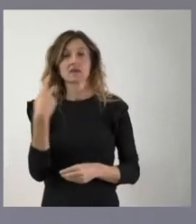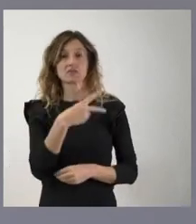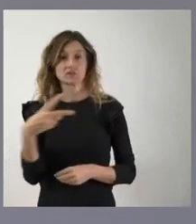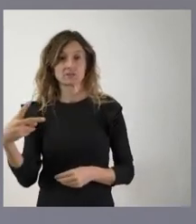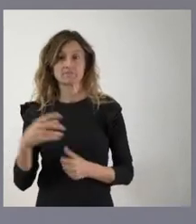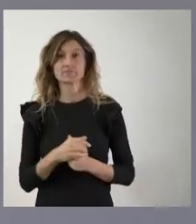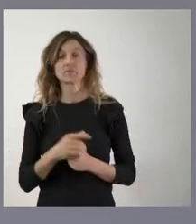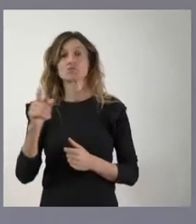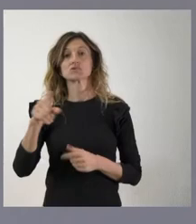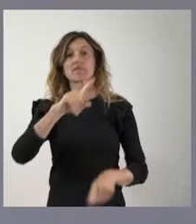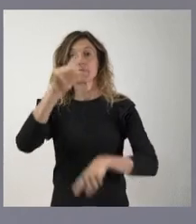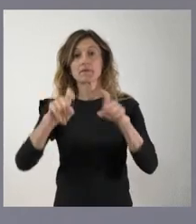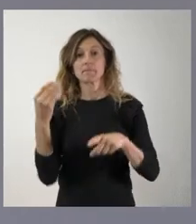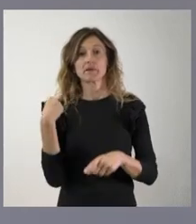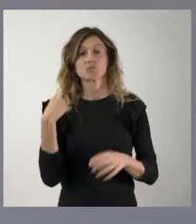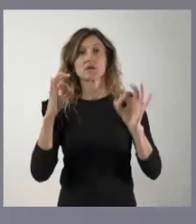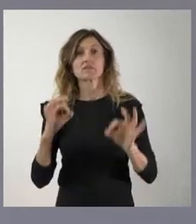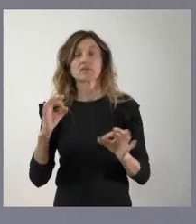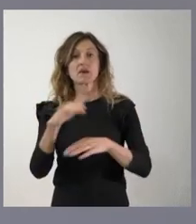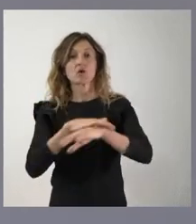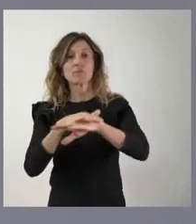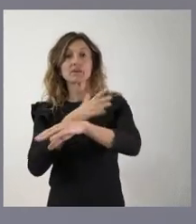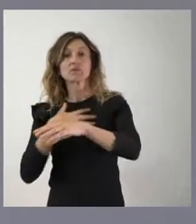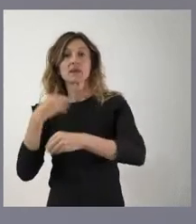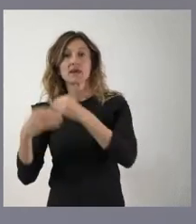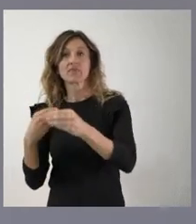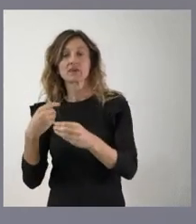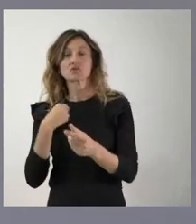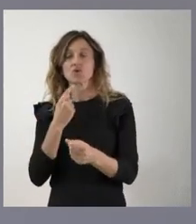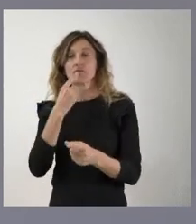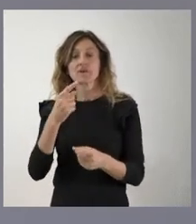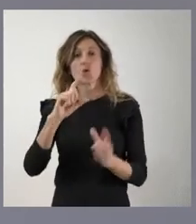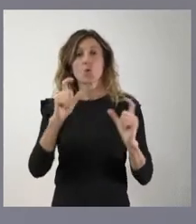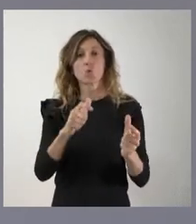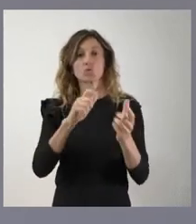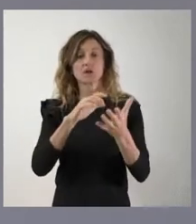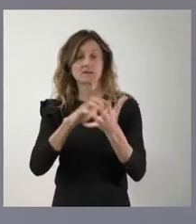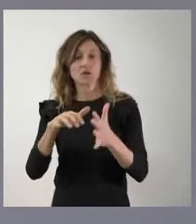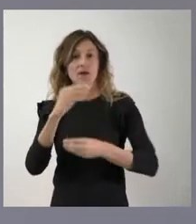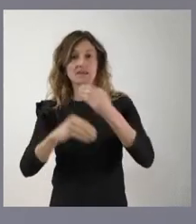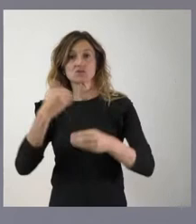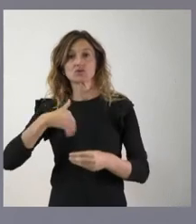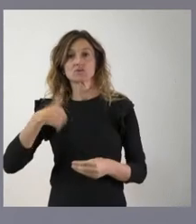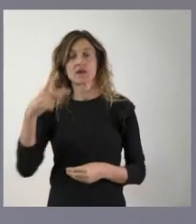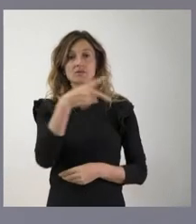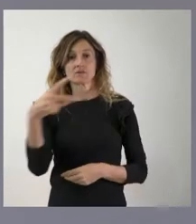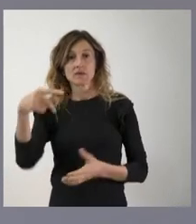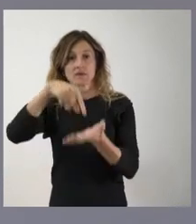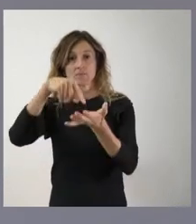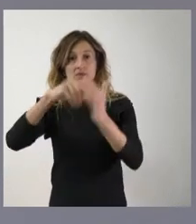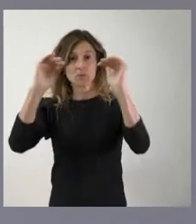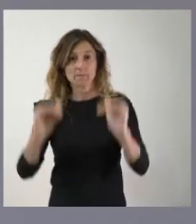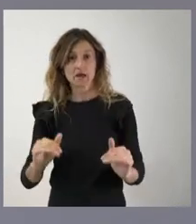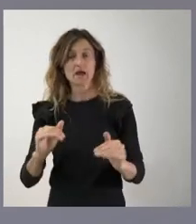fíjese que usted cuando pregunta dices que el gobierno quiere hacer yo contrapongo lo que la junta ha hecho que lo hemos hecho hace 15 días que es bajar impuestos